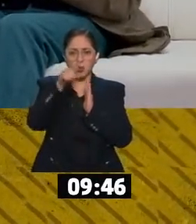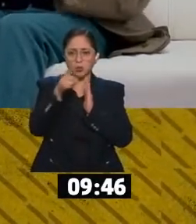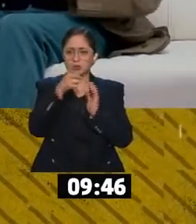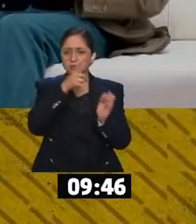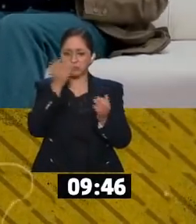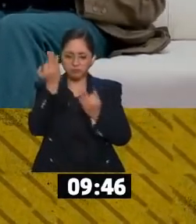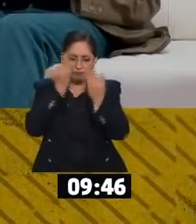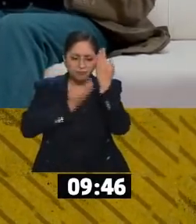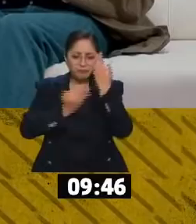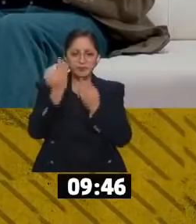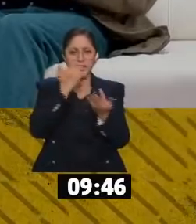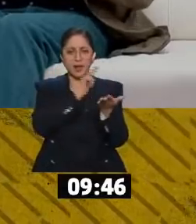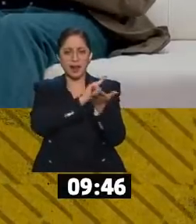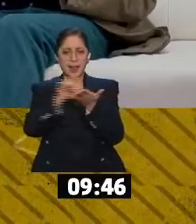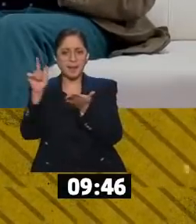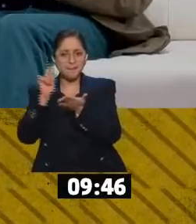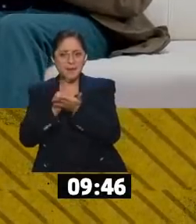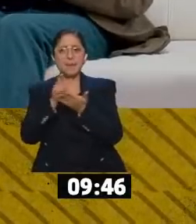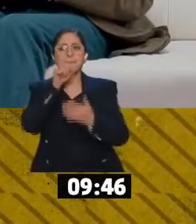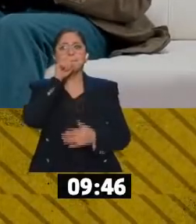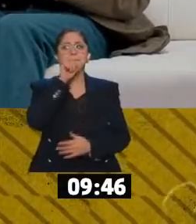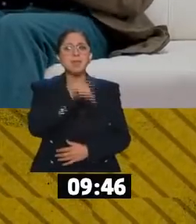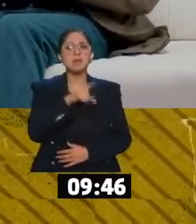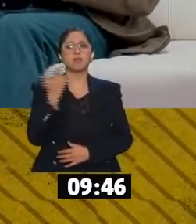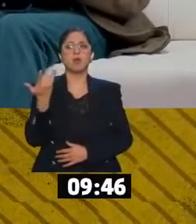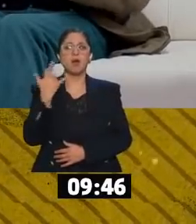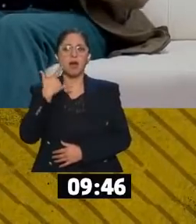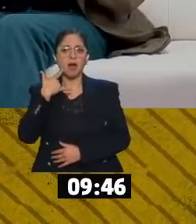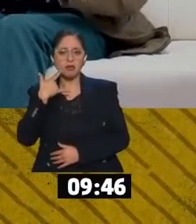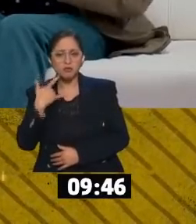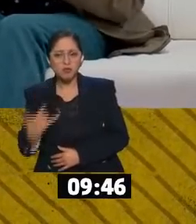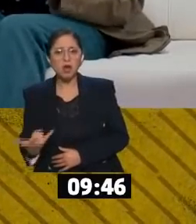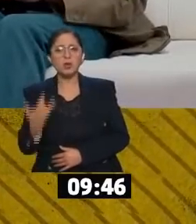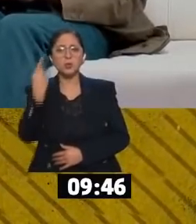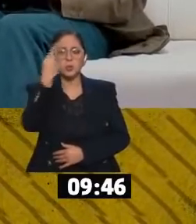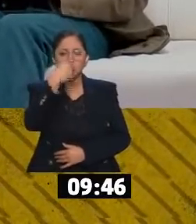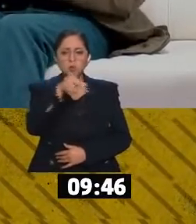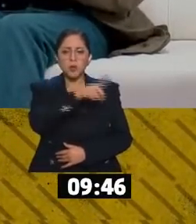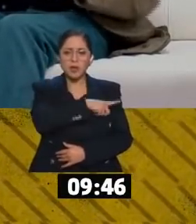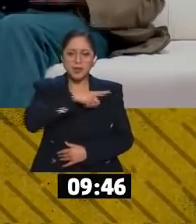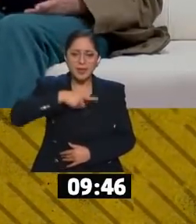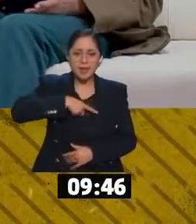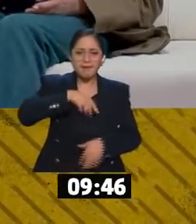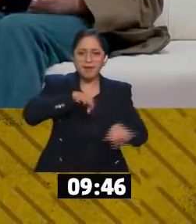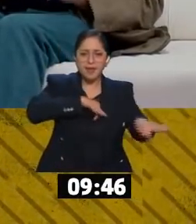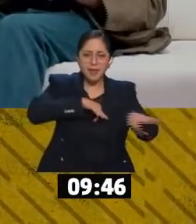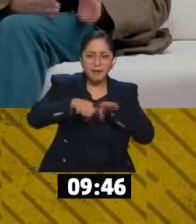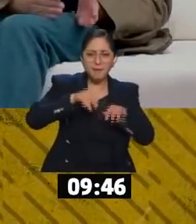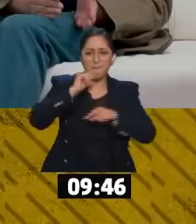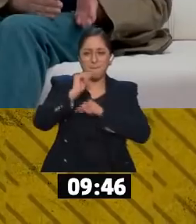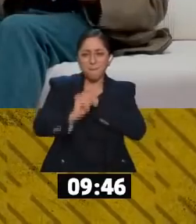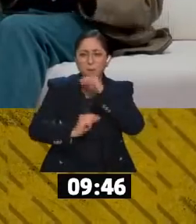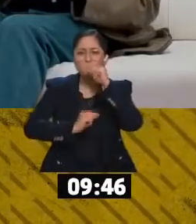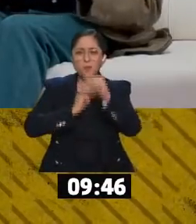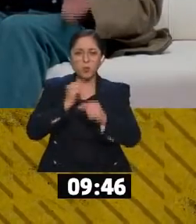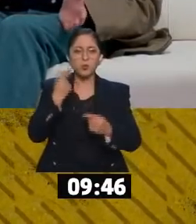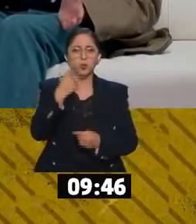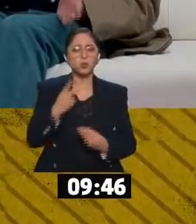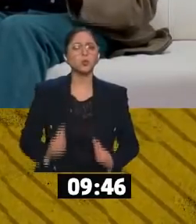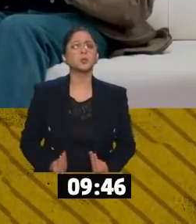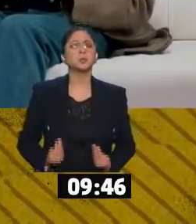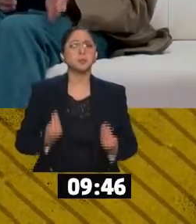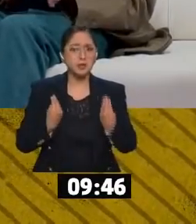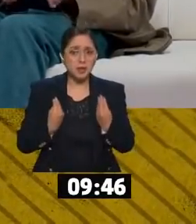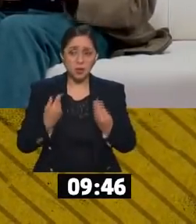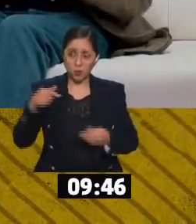está también el esfuerzo de ir viviendo, de ir haciendo por la vida. En ese sentido, de veras, hay que